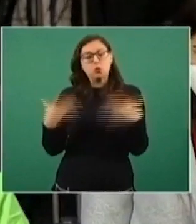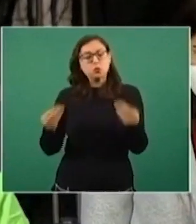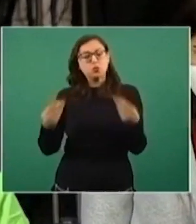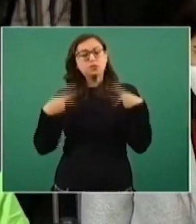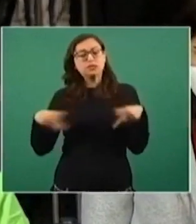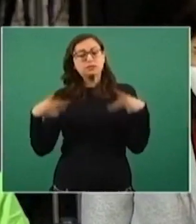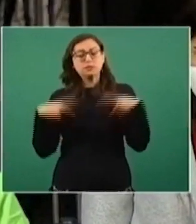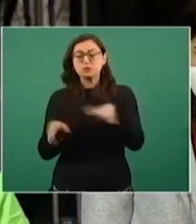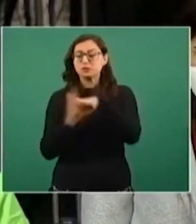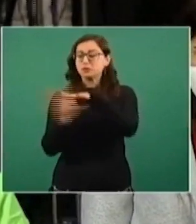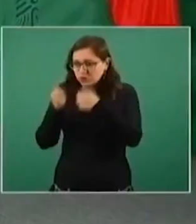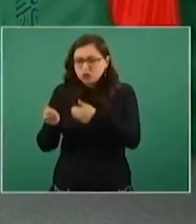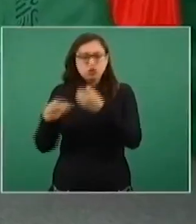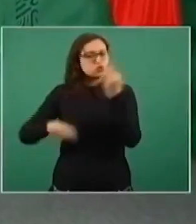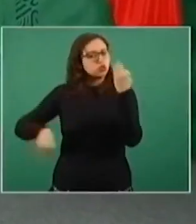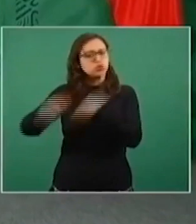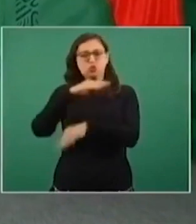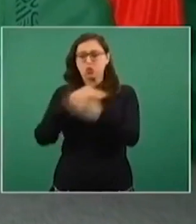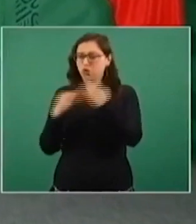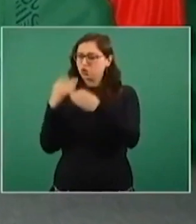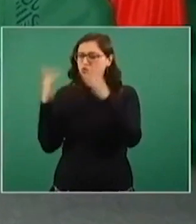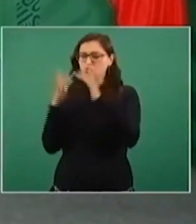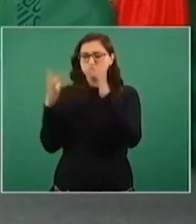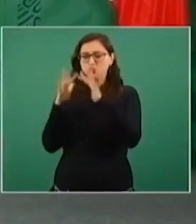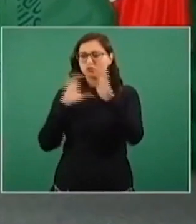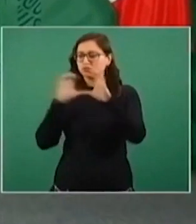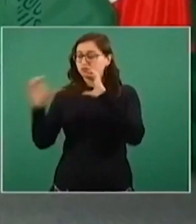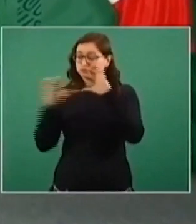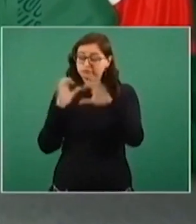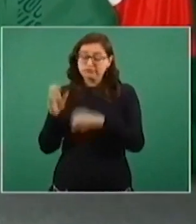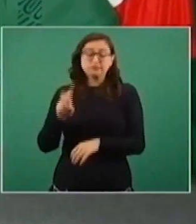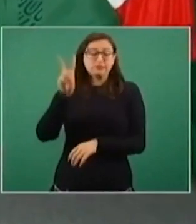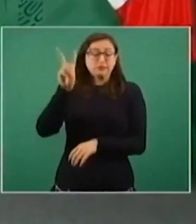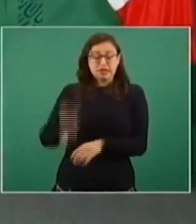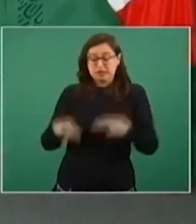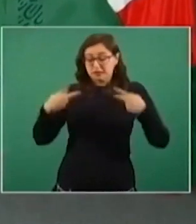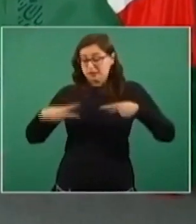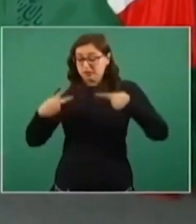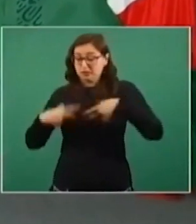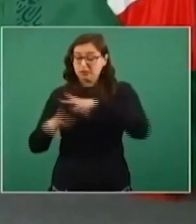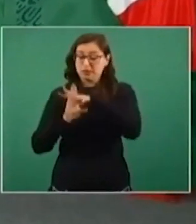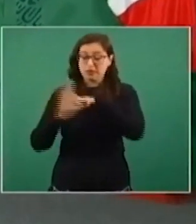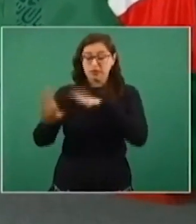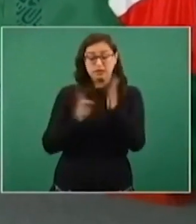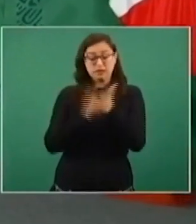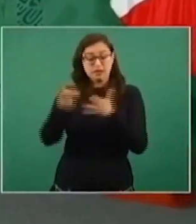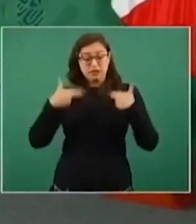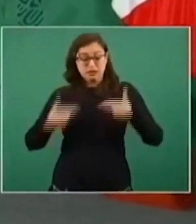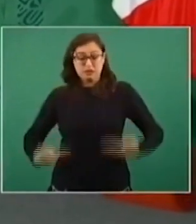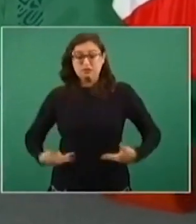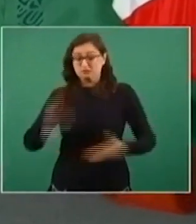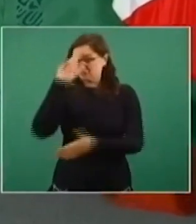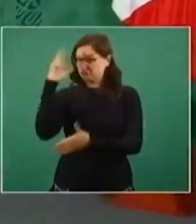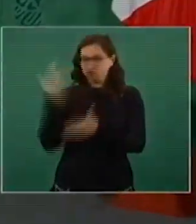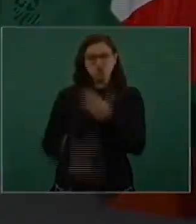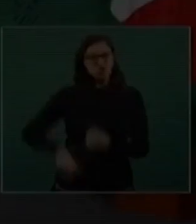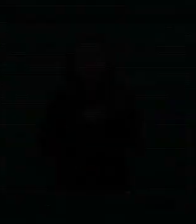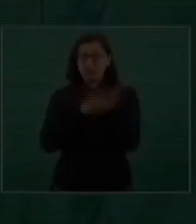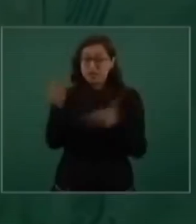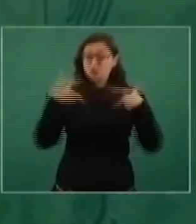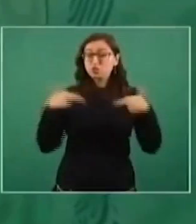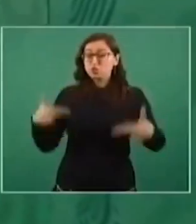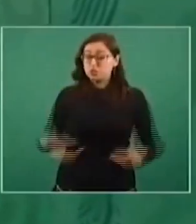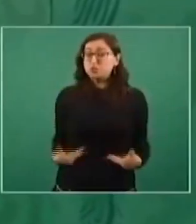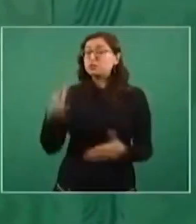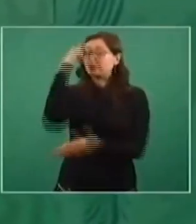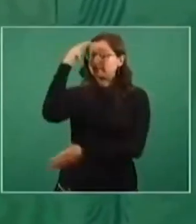asunto. Y desde luego estas violaciones a los derechos humanos de los migrantes son absolutamente inaceptables.